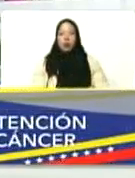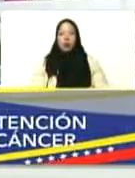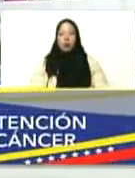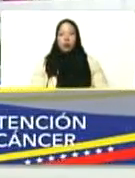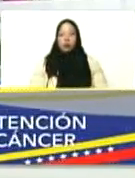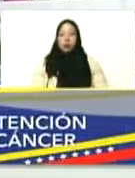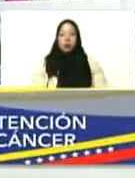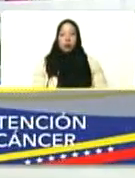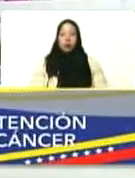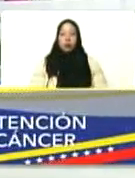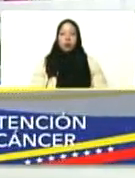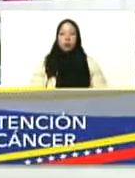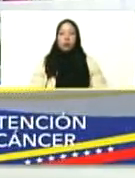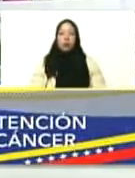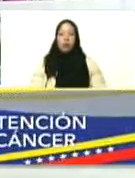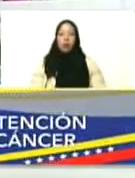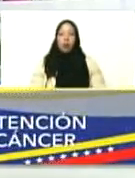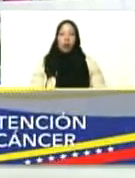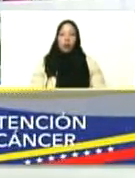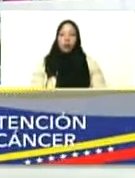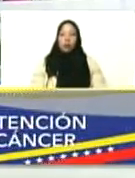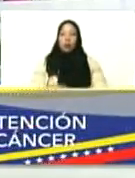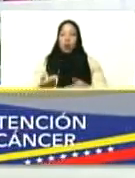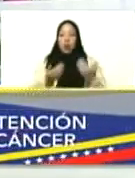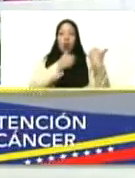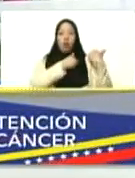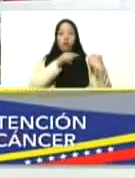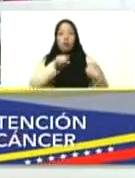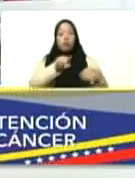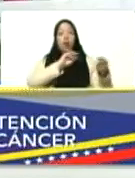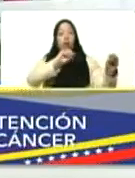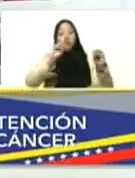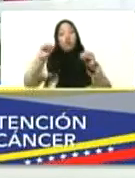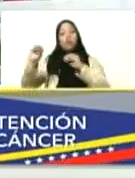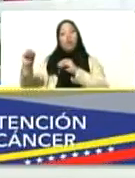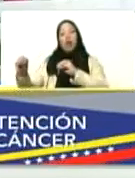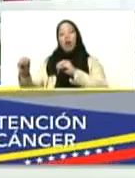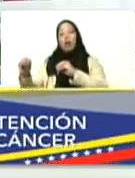¿Verdad? Es tu responsabilidad.